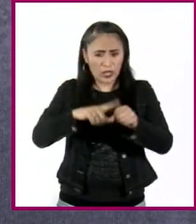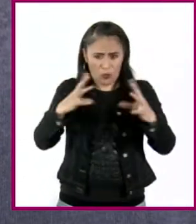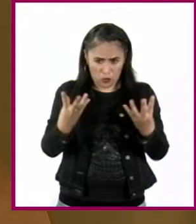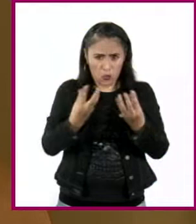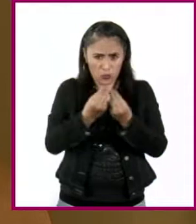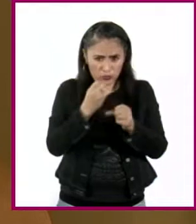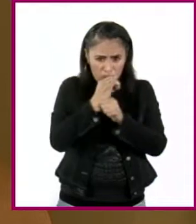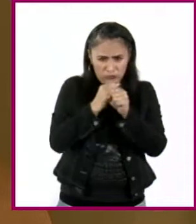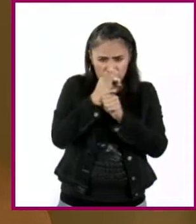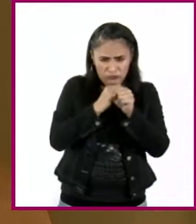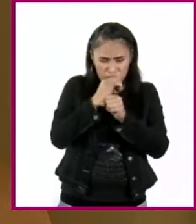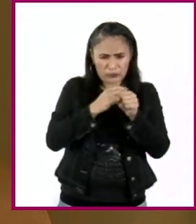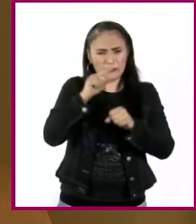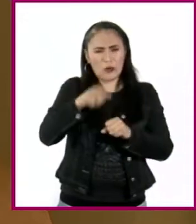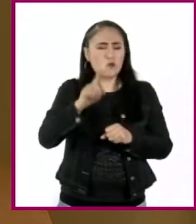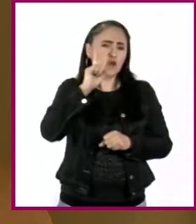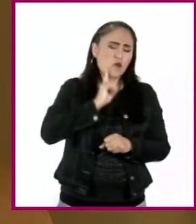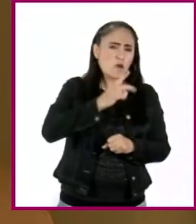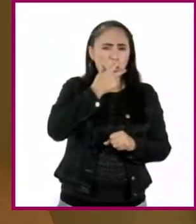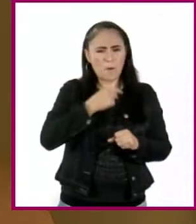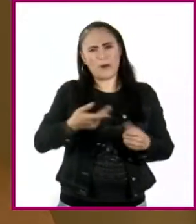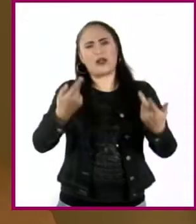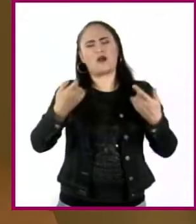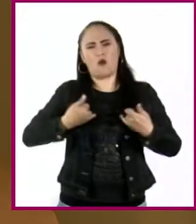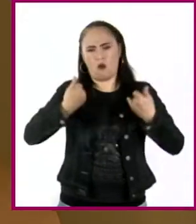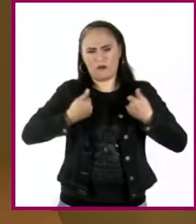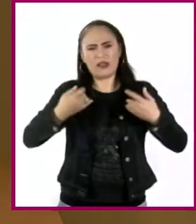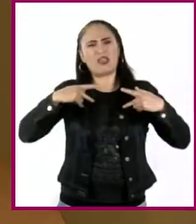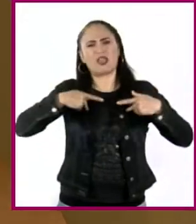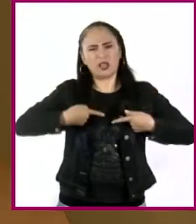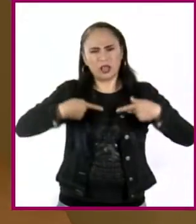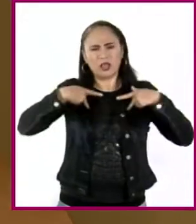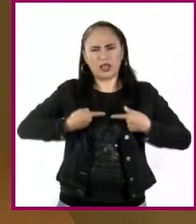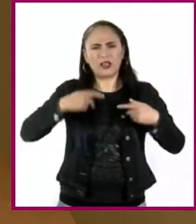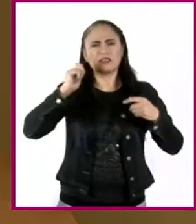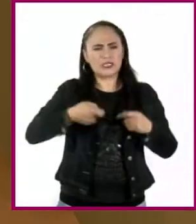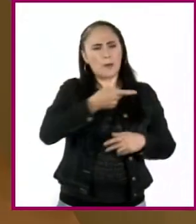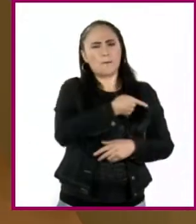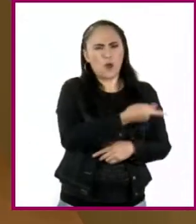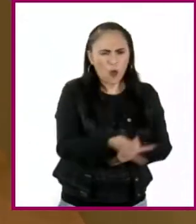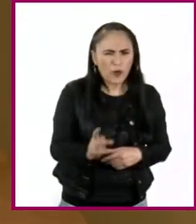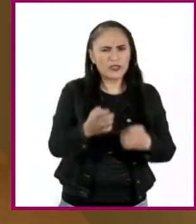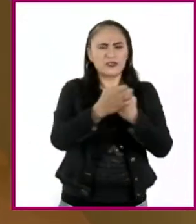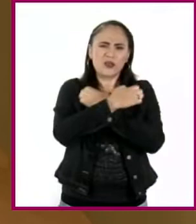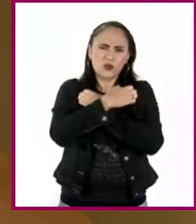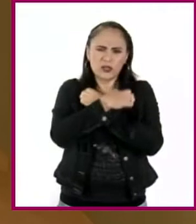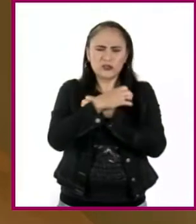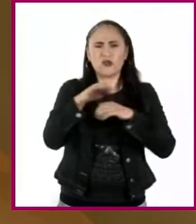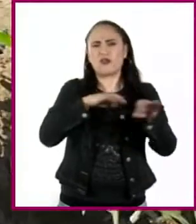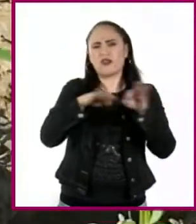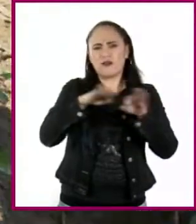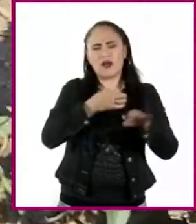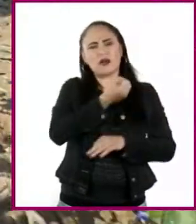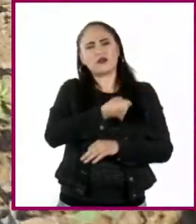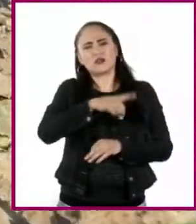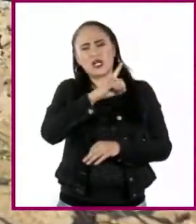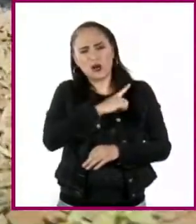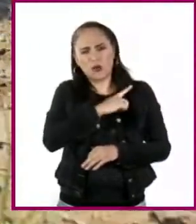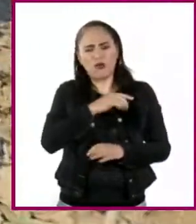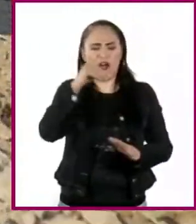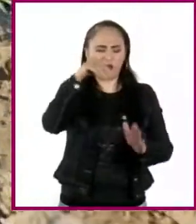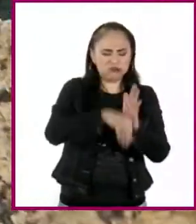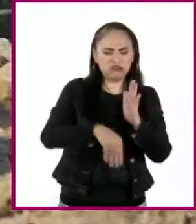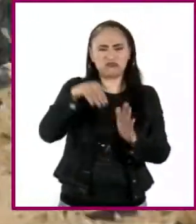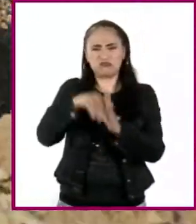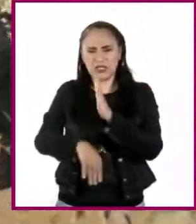que la vulnerabilidad en las y los adolescentes se encuentra relacionada con pobreza, educación, empleo y salud, que afecta